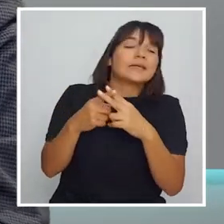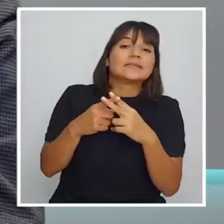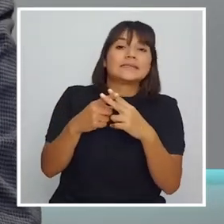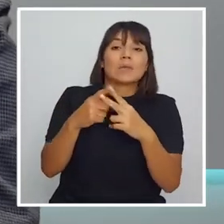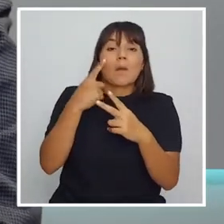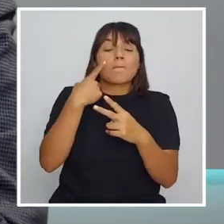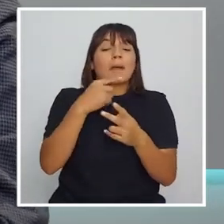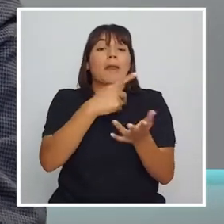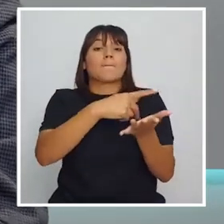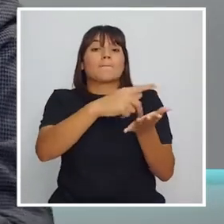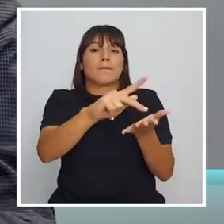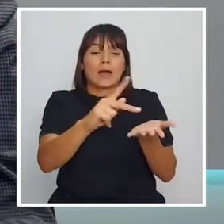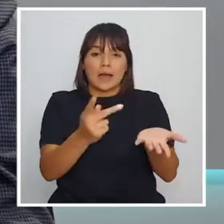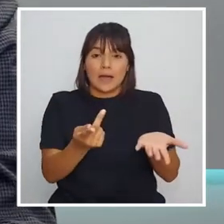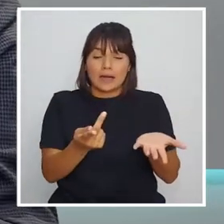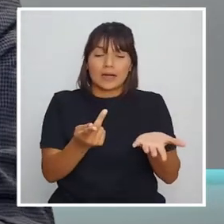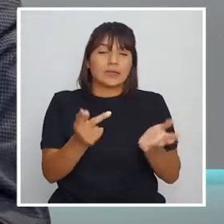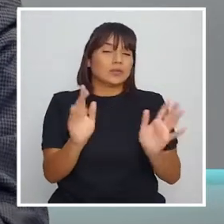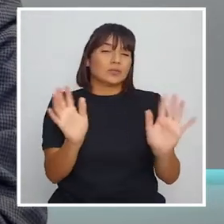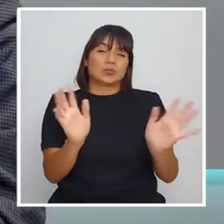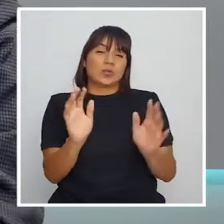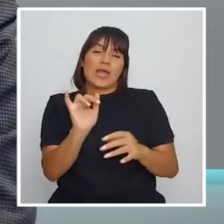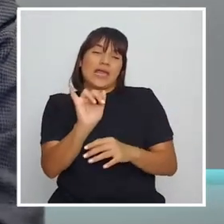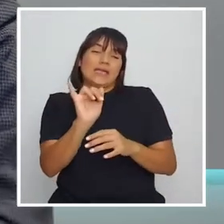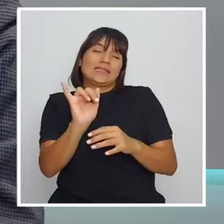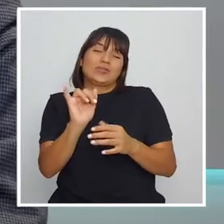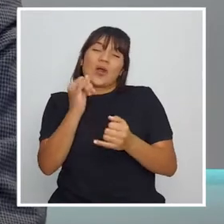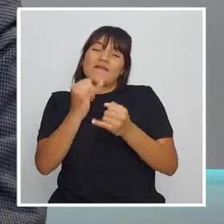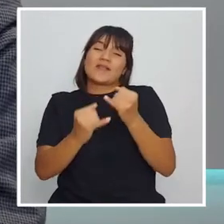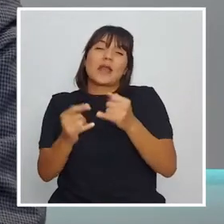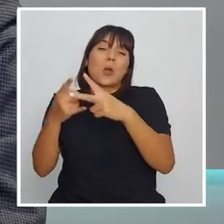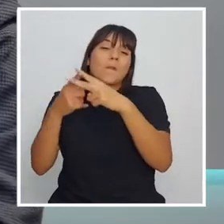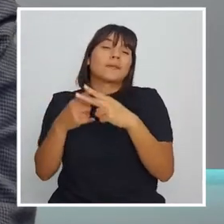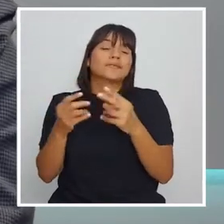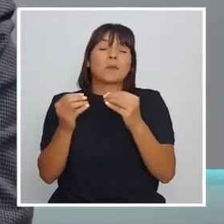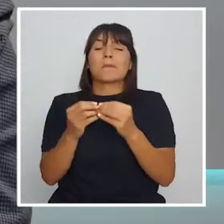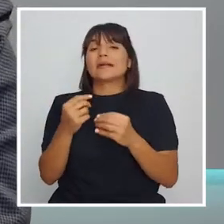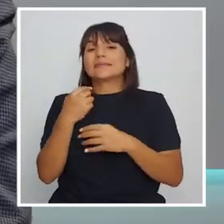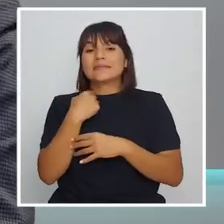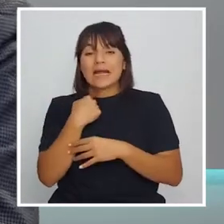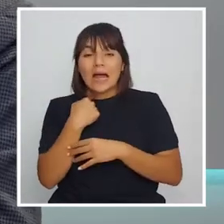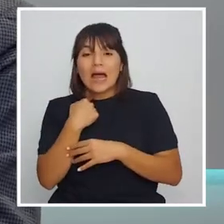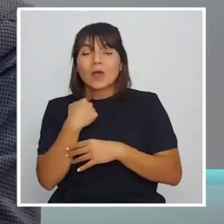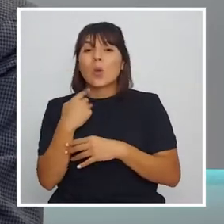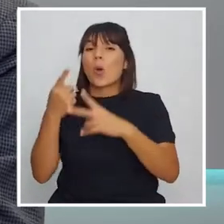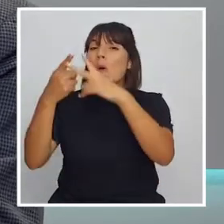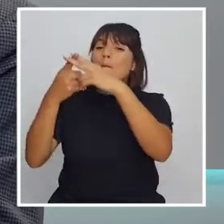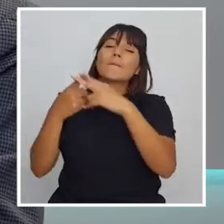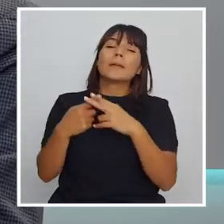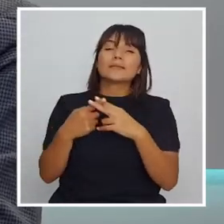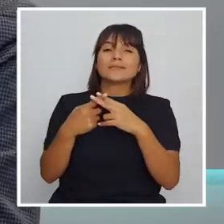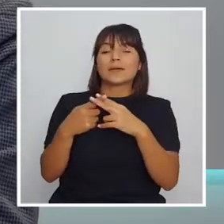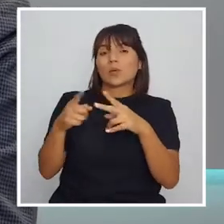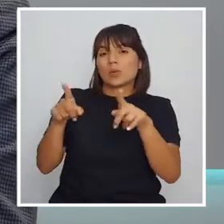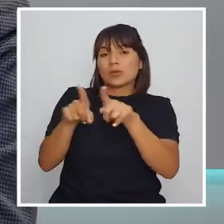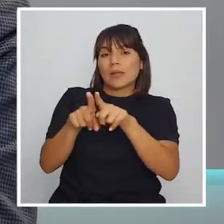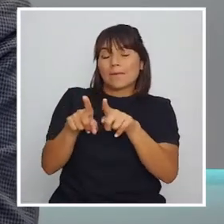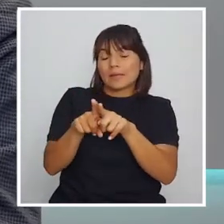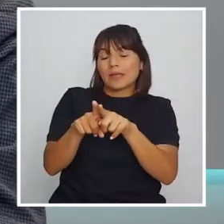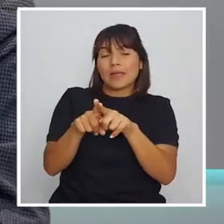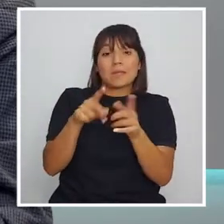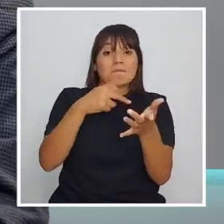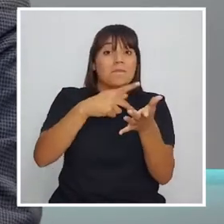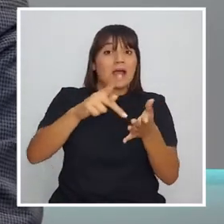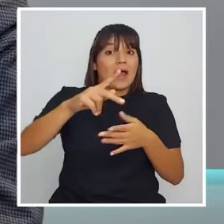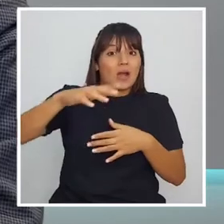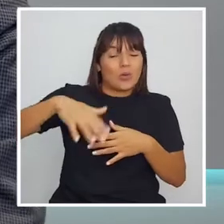Ese es normalmente un crédito más costoso, es un crédito además... pagarlo atrasado además nos arriesga